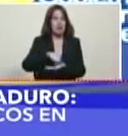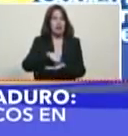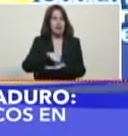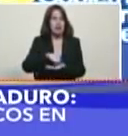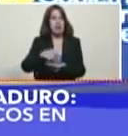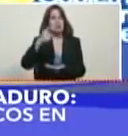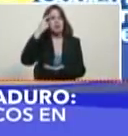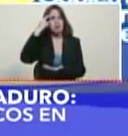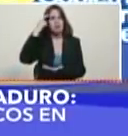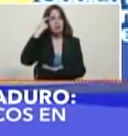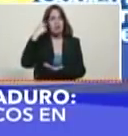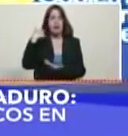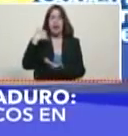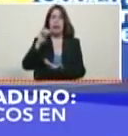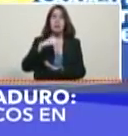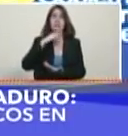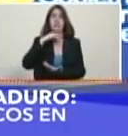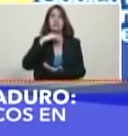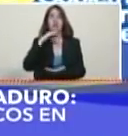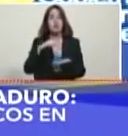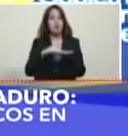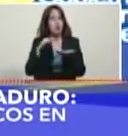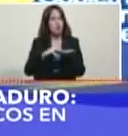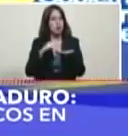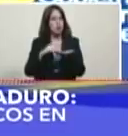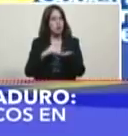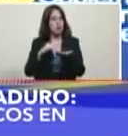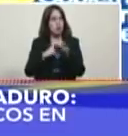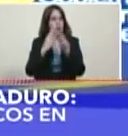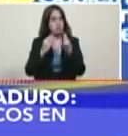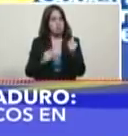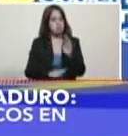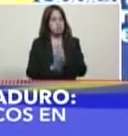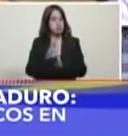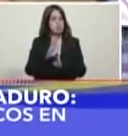que ya hay muchas soluciones en pleno desarrollo,